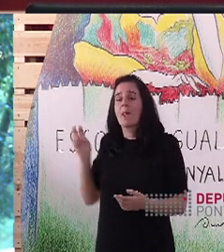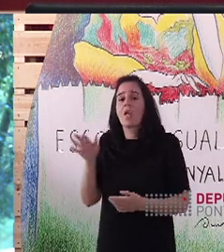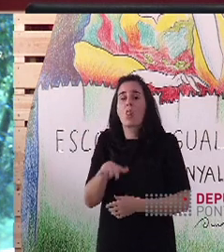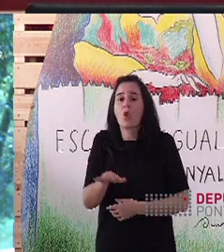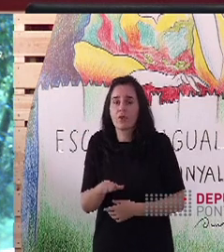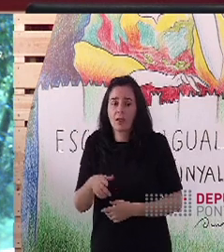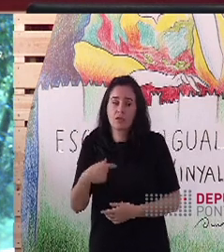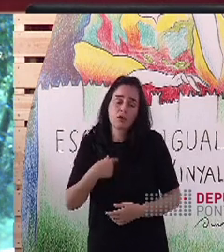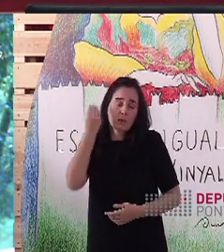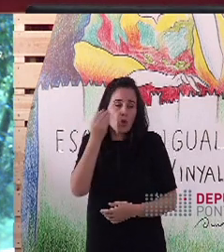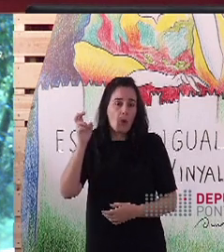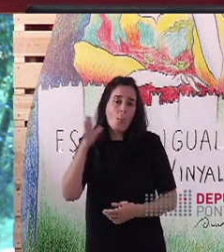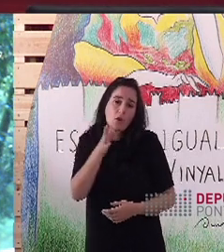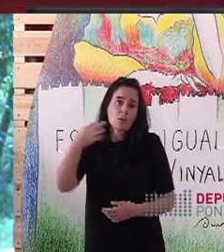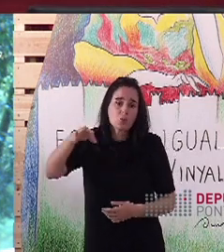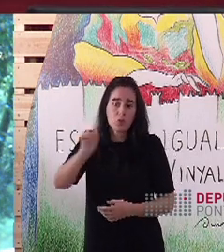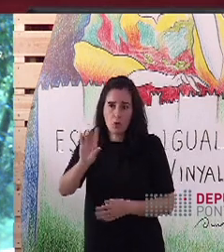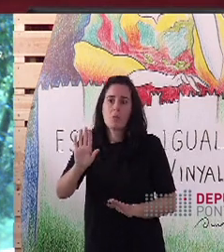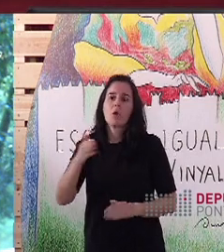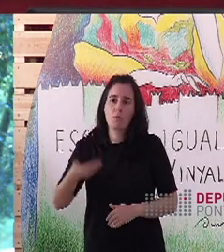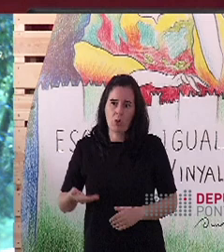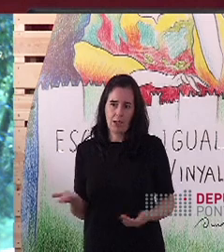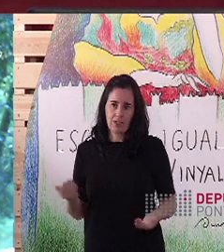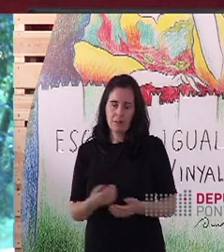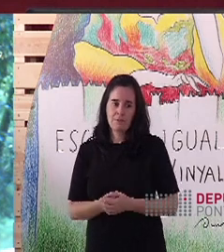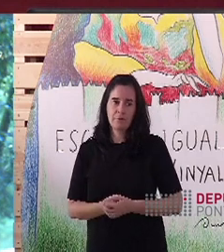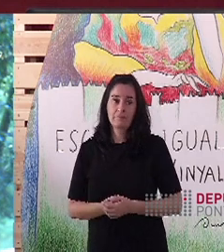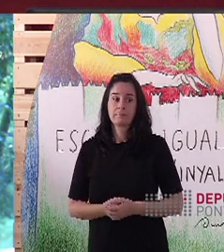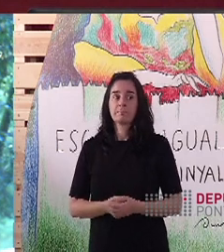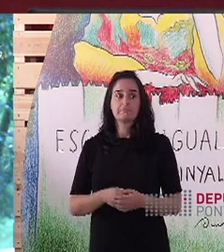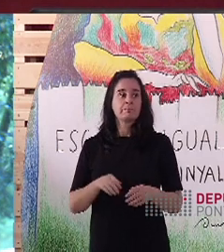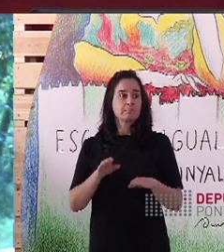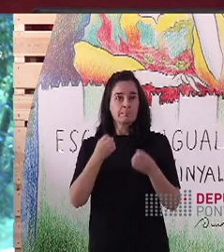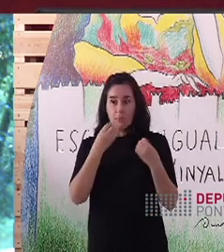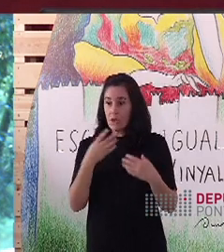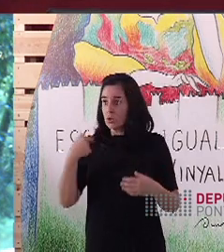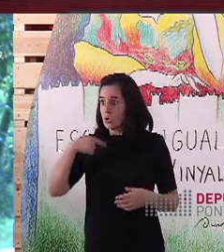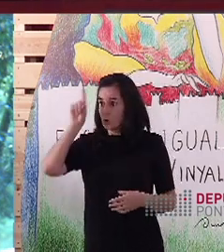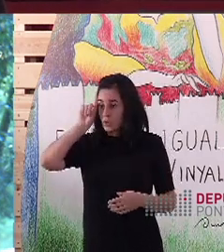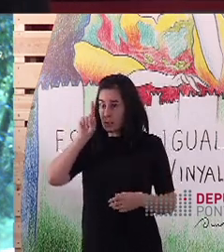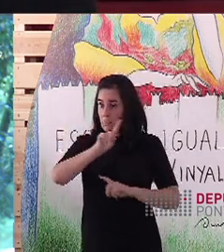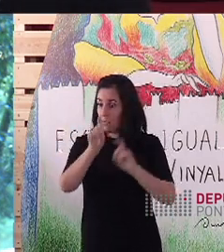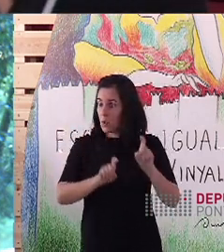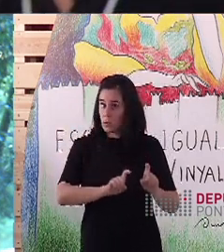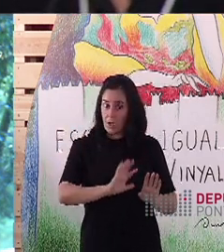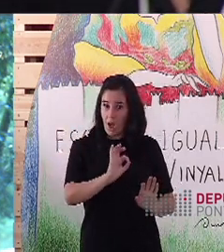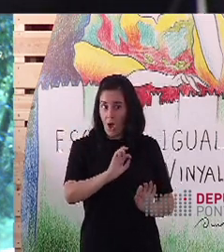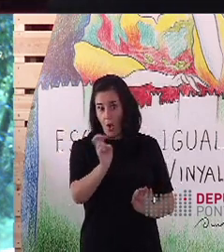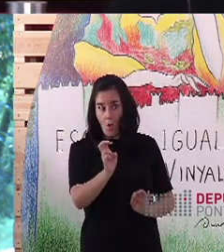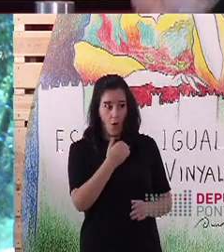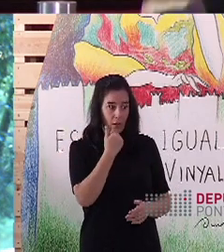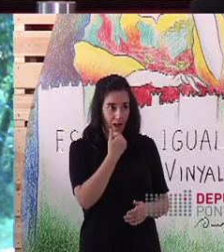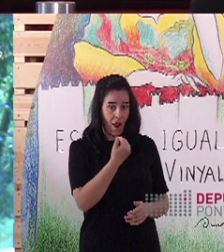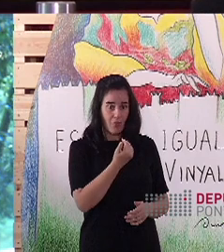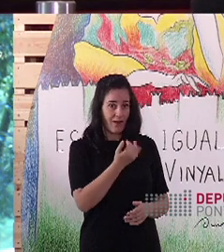razones que tienen muchísimo peso. Non sei se hai alguna pregunta, se non quería lle, podo lle preguntar eu que teño un